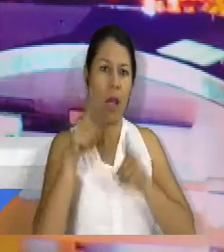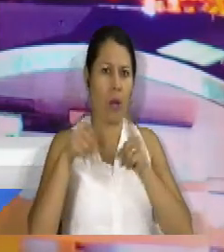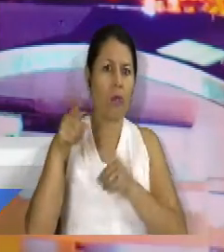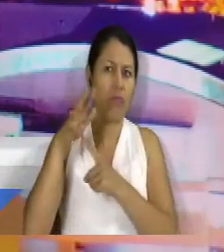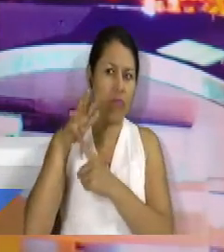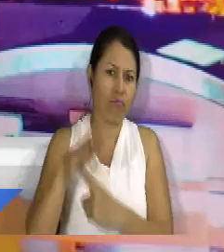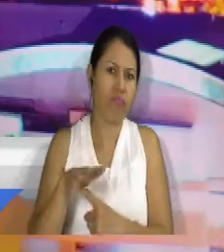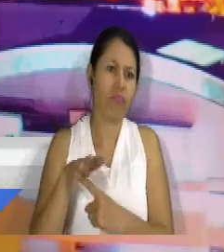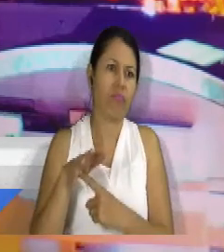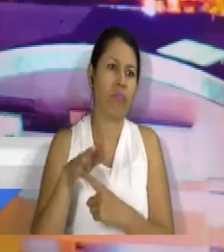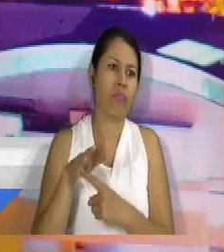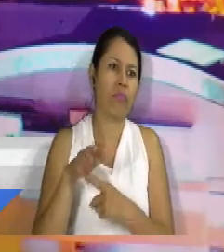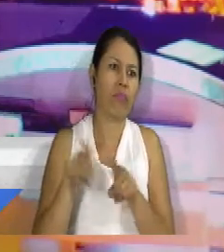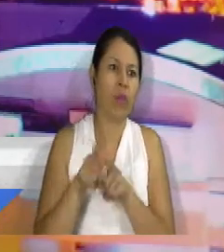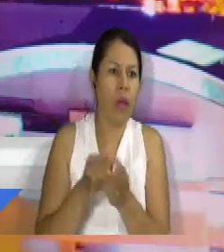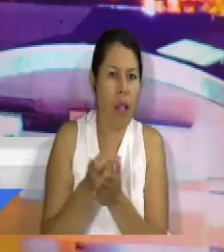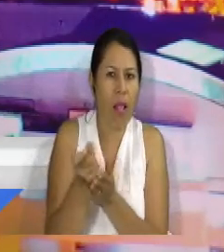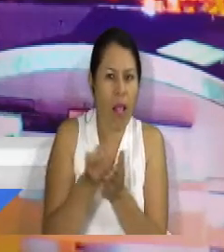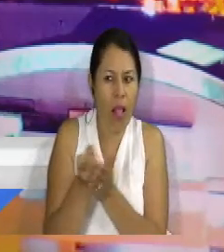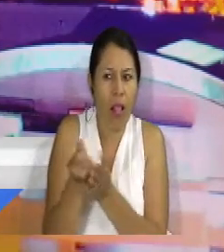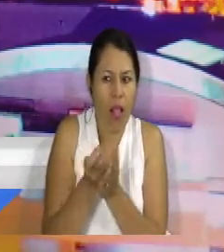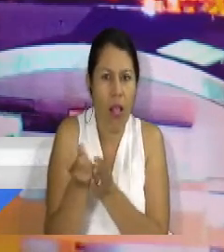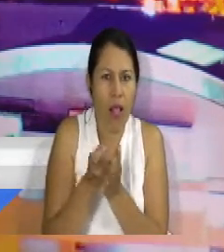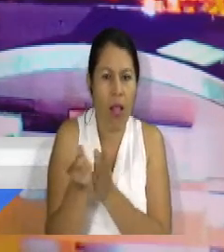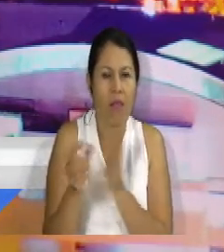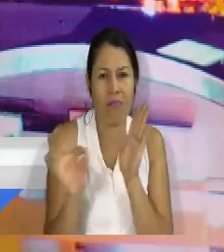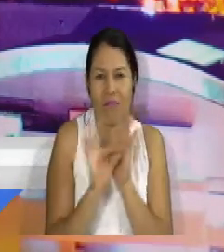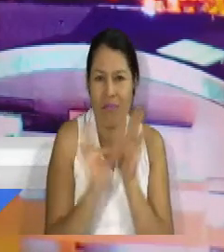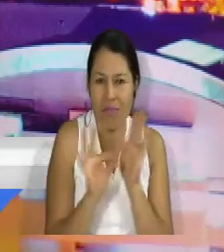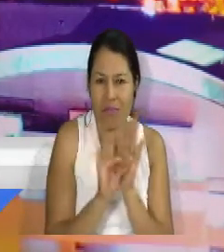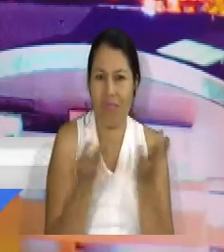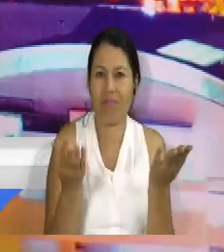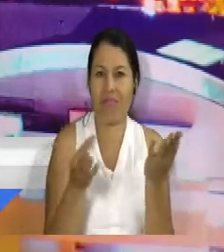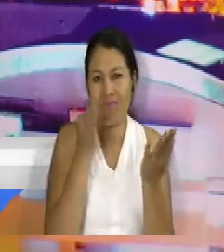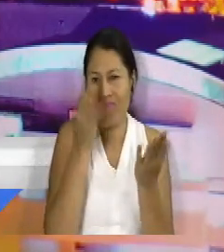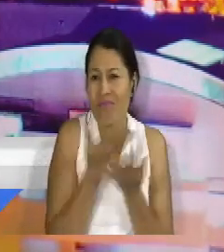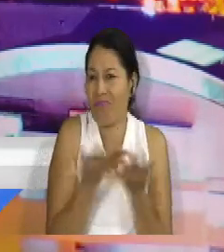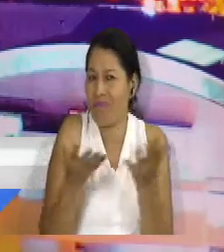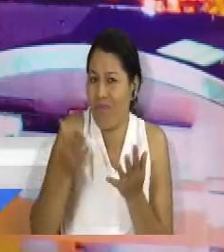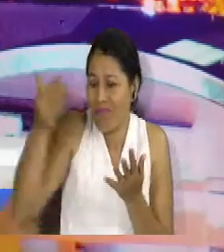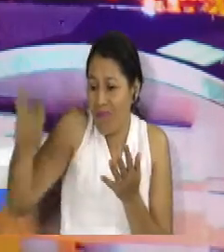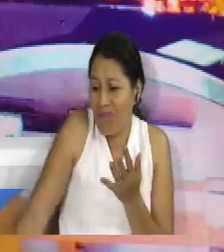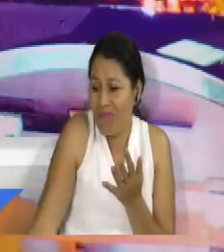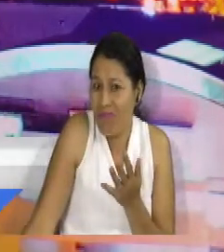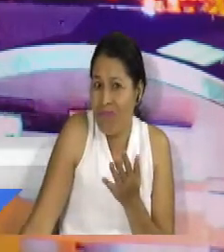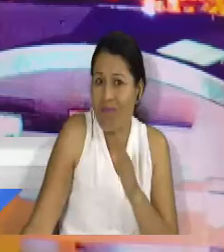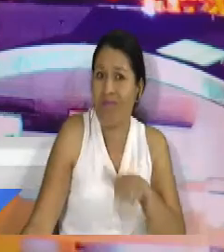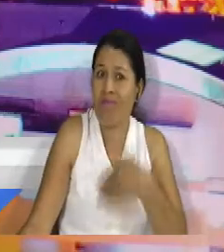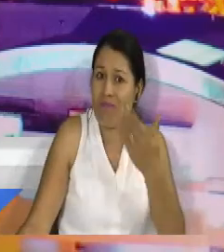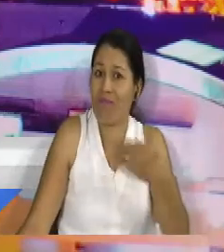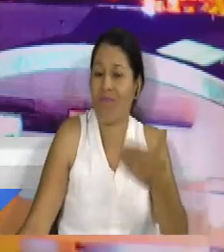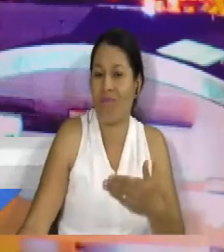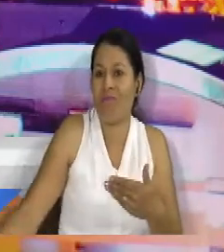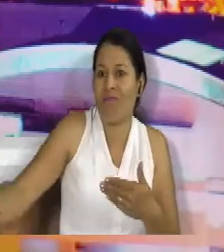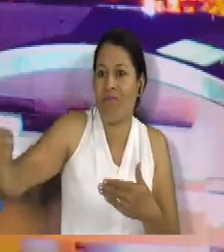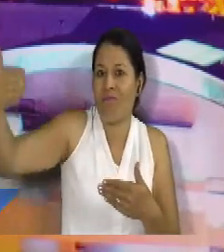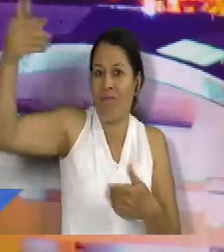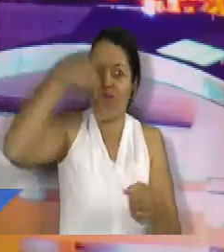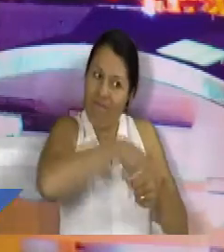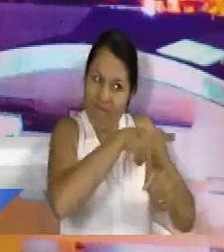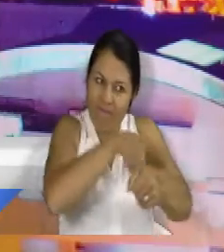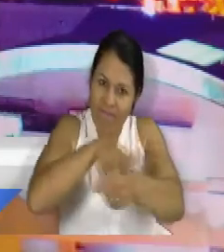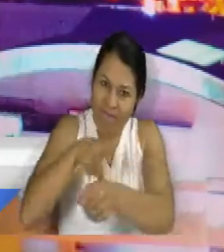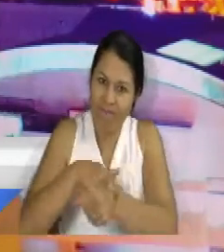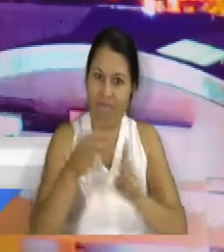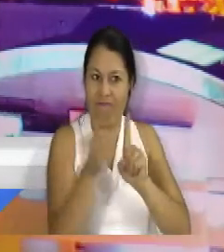fueron inducidos al consumo siendo niños, y de víctimas se convirtieron en victimarios o agresores